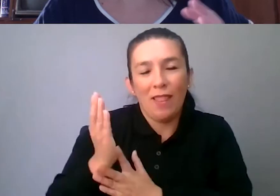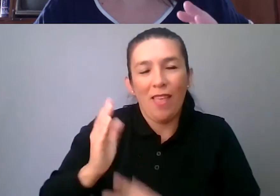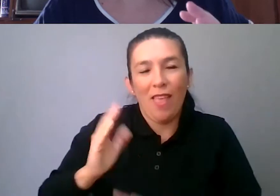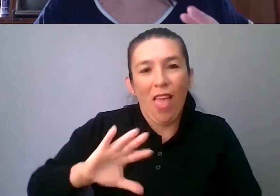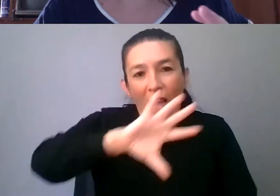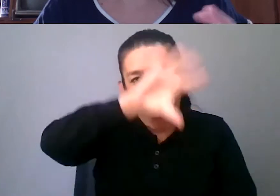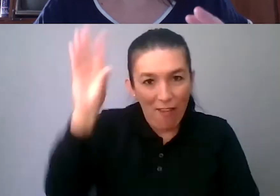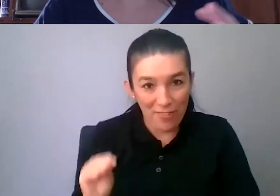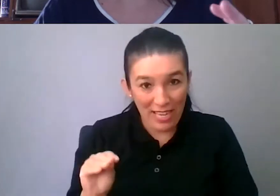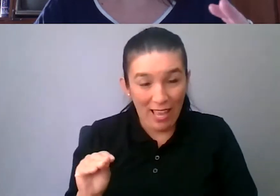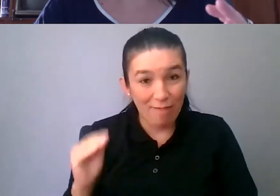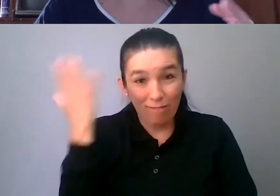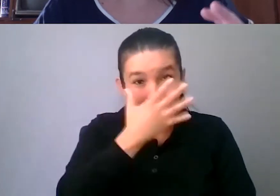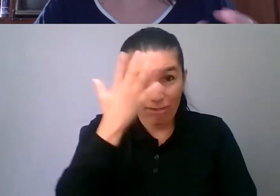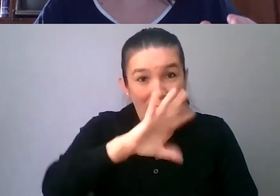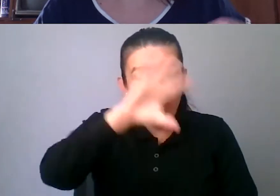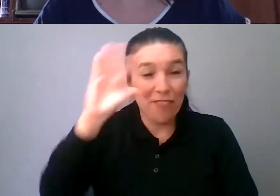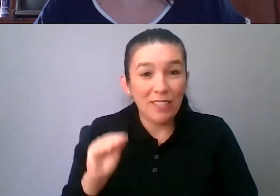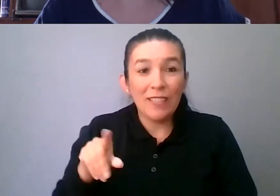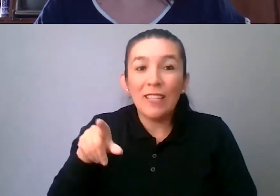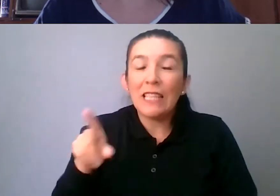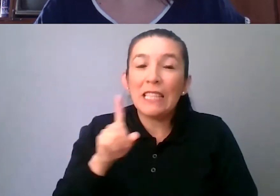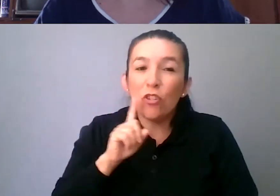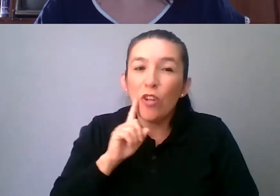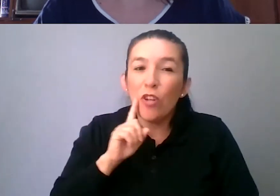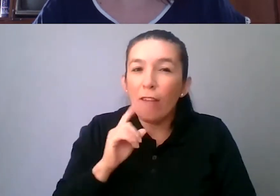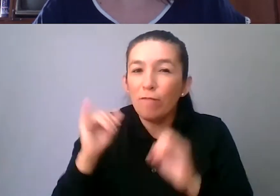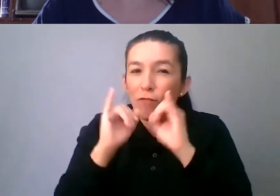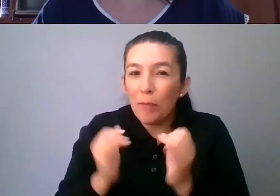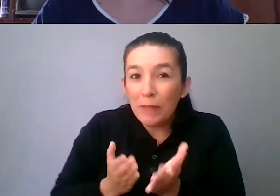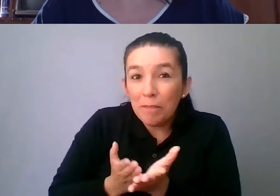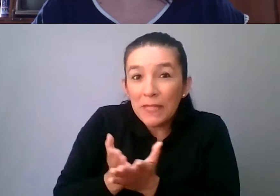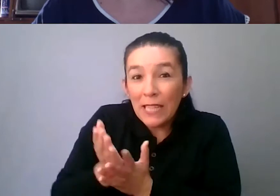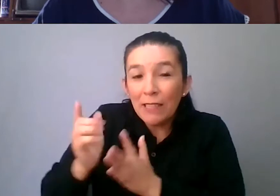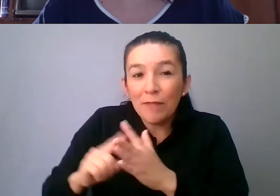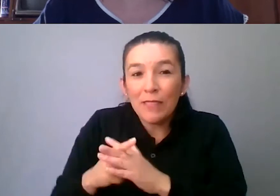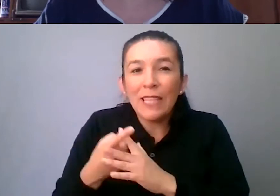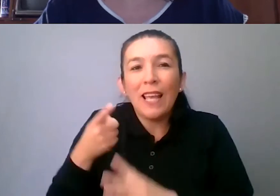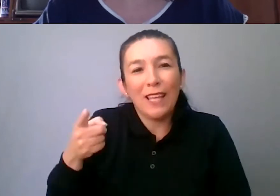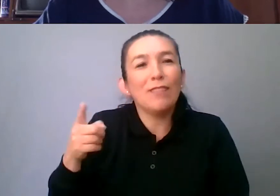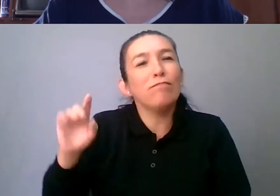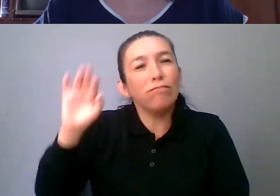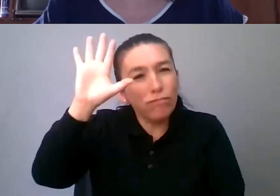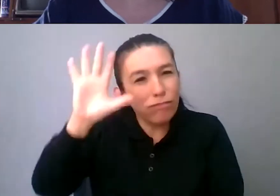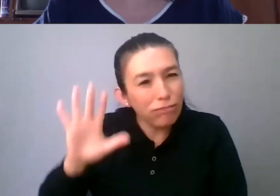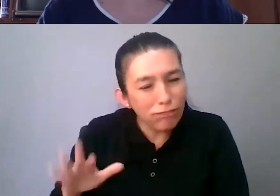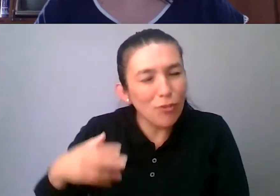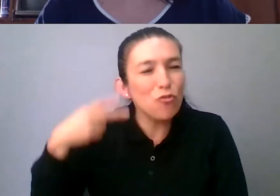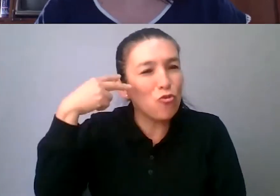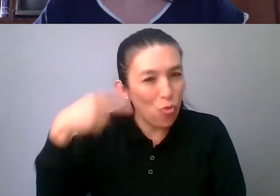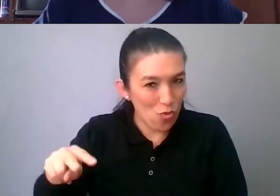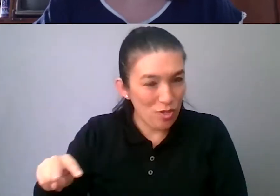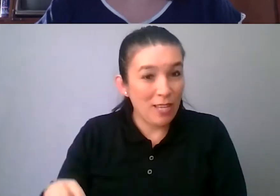Y tiene una figura de inicio, una tomada de inicio que es característica de muchas figuras de África